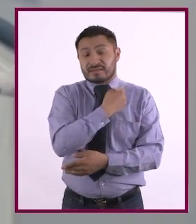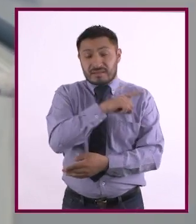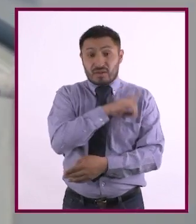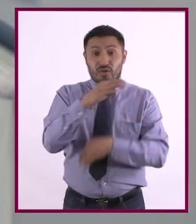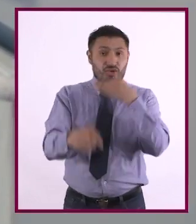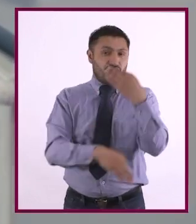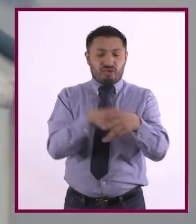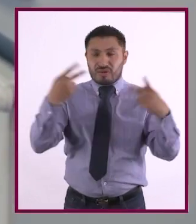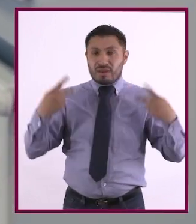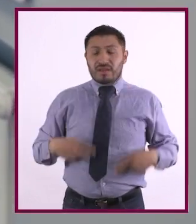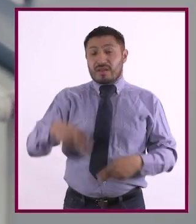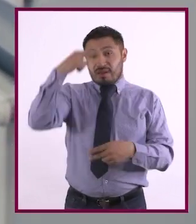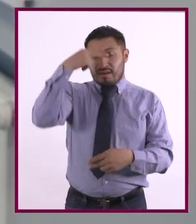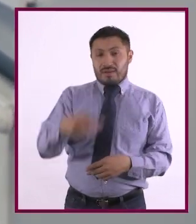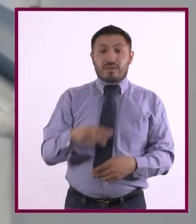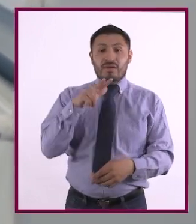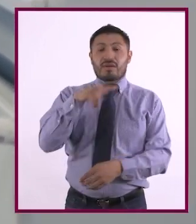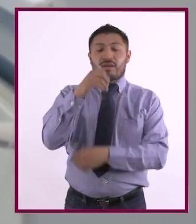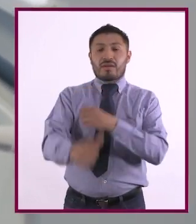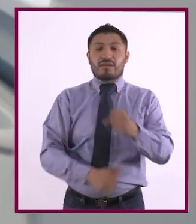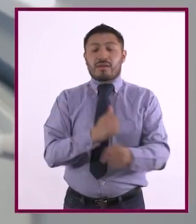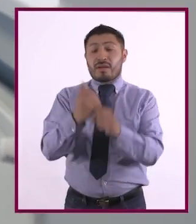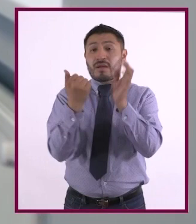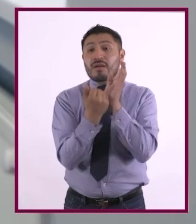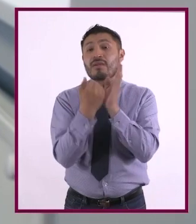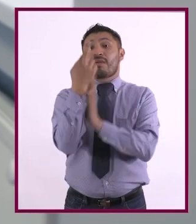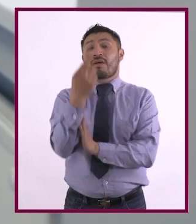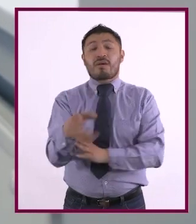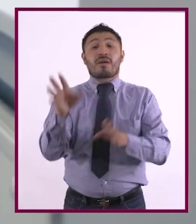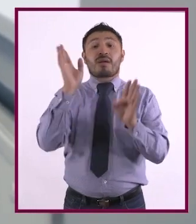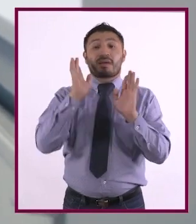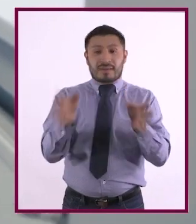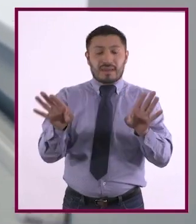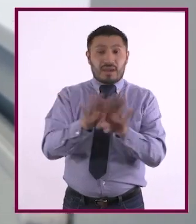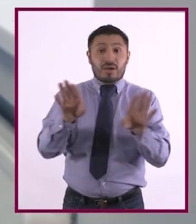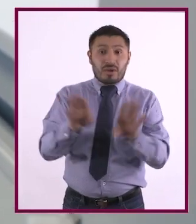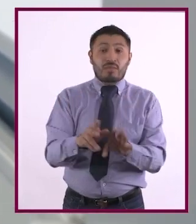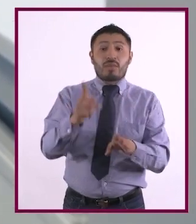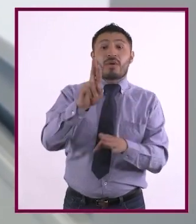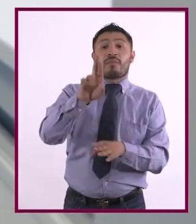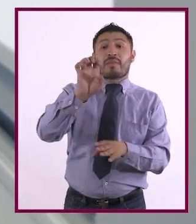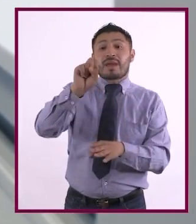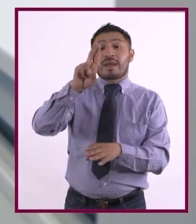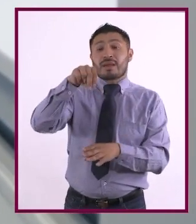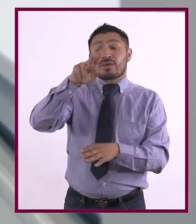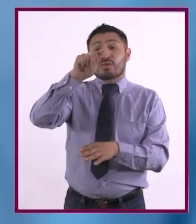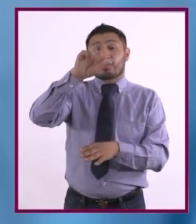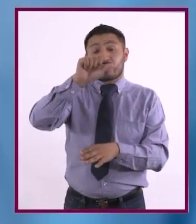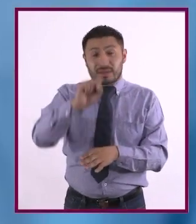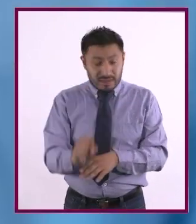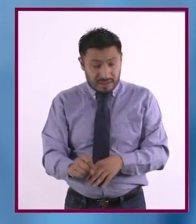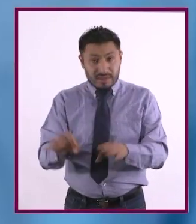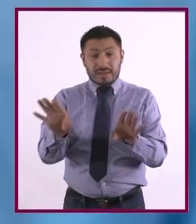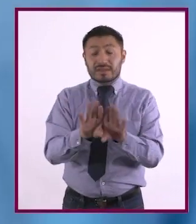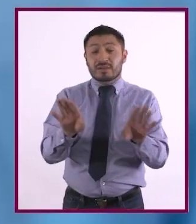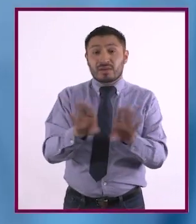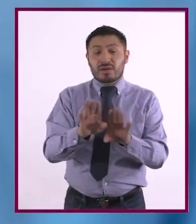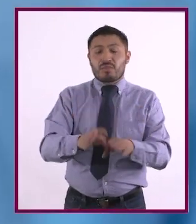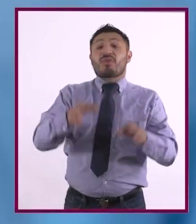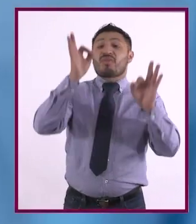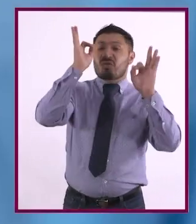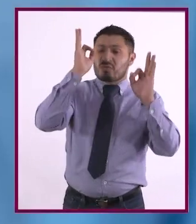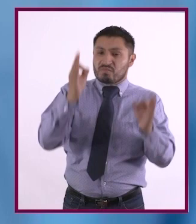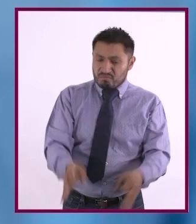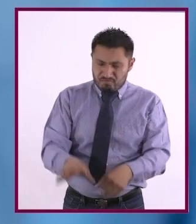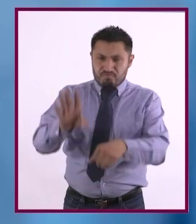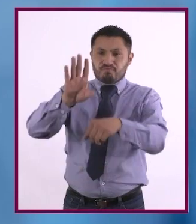las mexicanas mayores de 18 años son consideradas presuntas y presuntos donadores de órganos sin necesidad de autorización